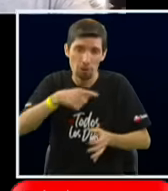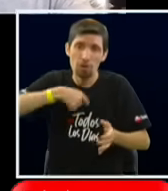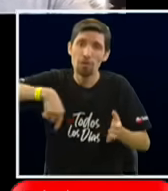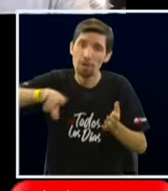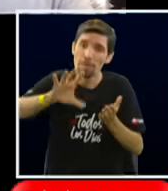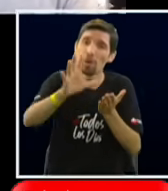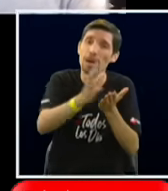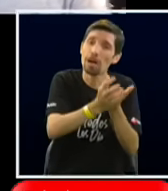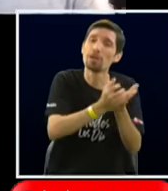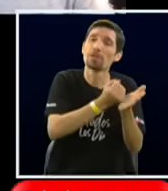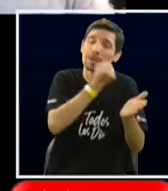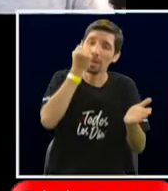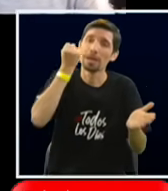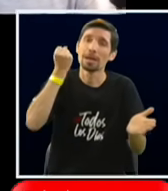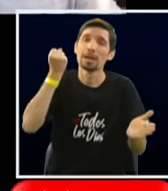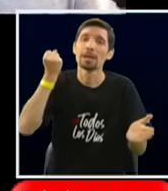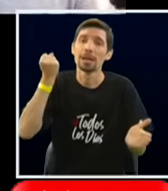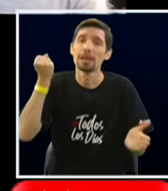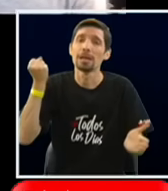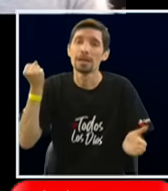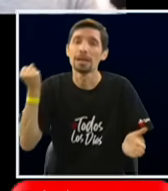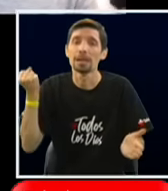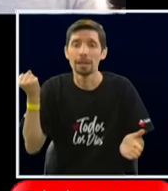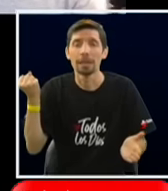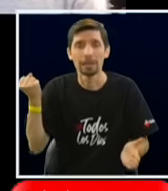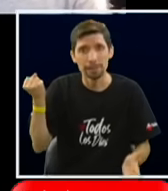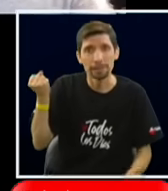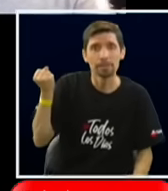unidos lo vamos a